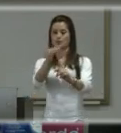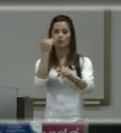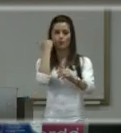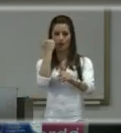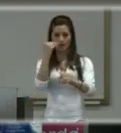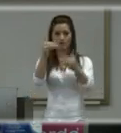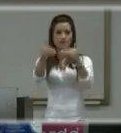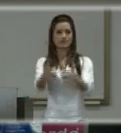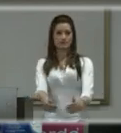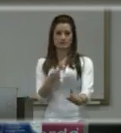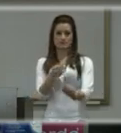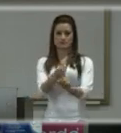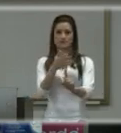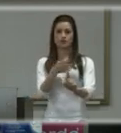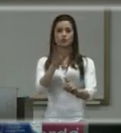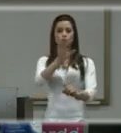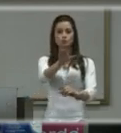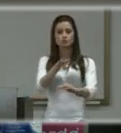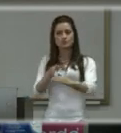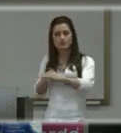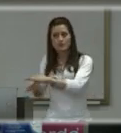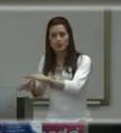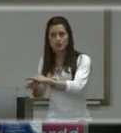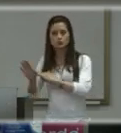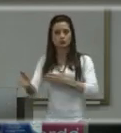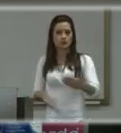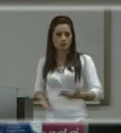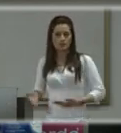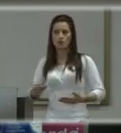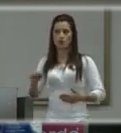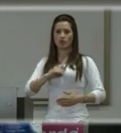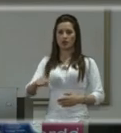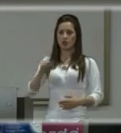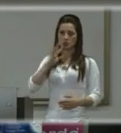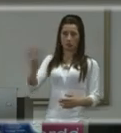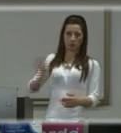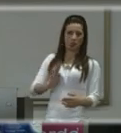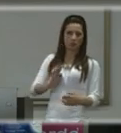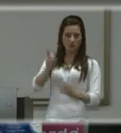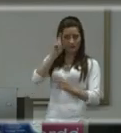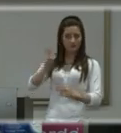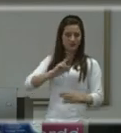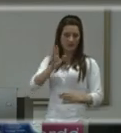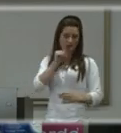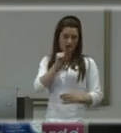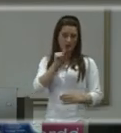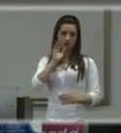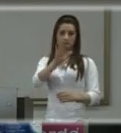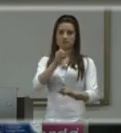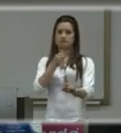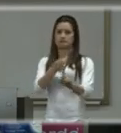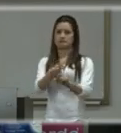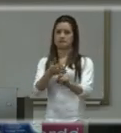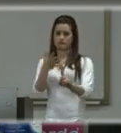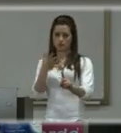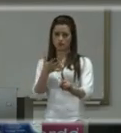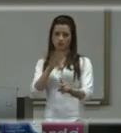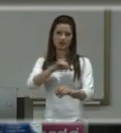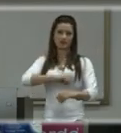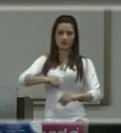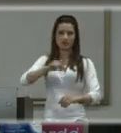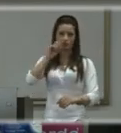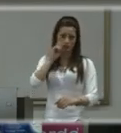discapacidad frente al acceso a los servicios y sobre violaciones a sus derechos sexuales y